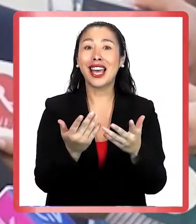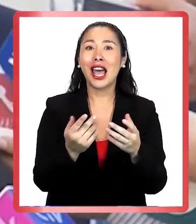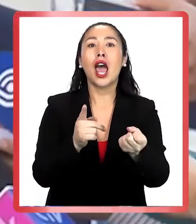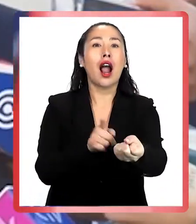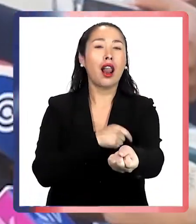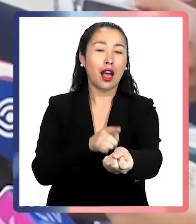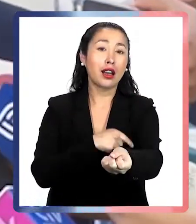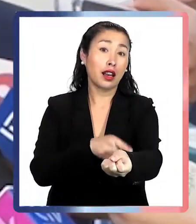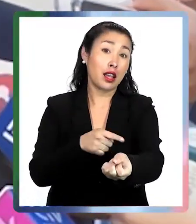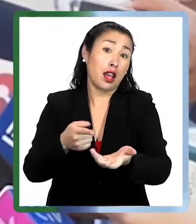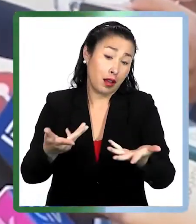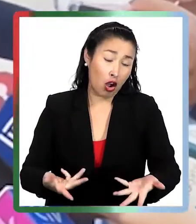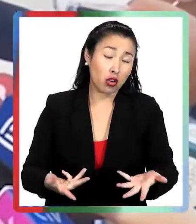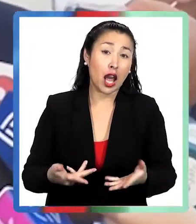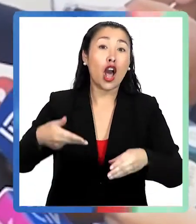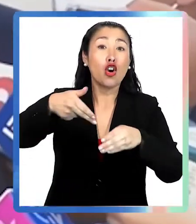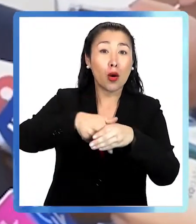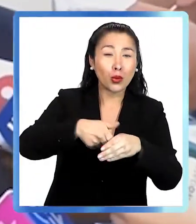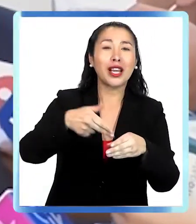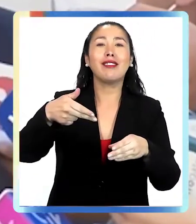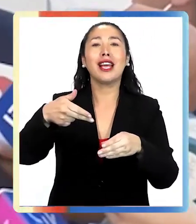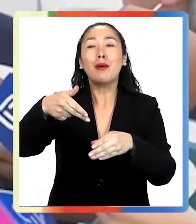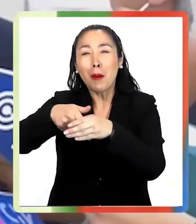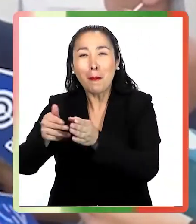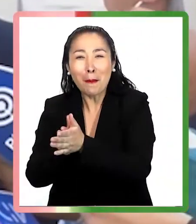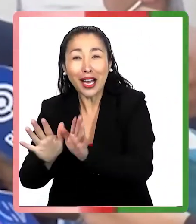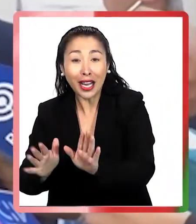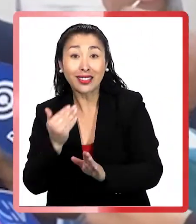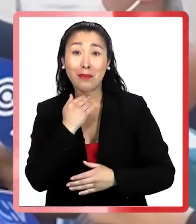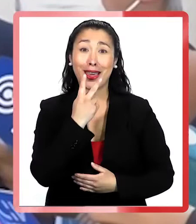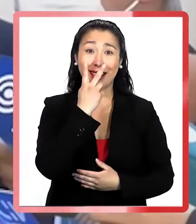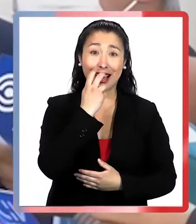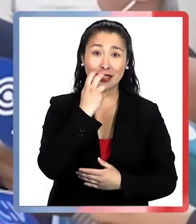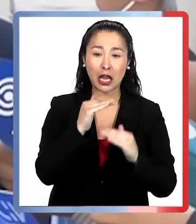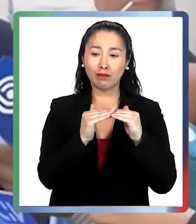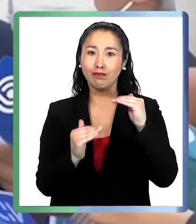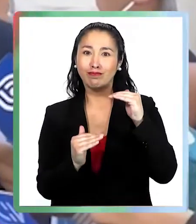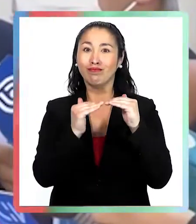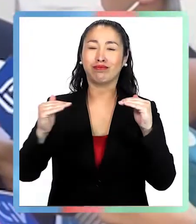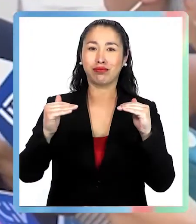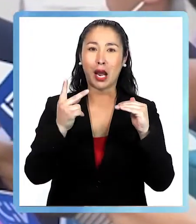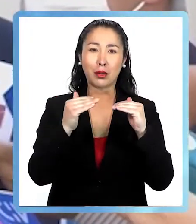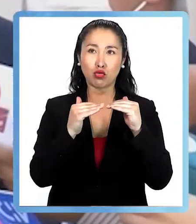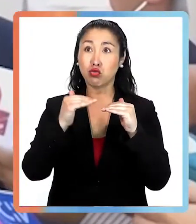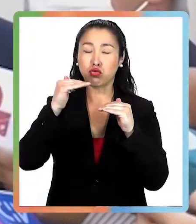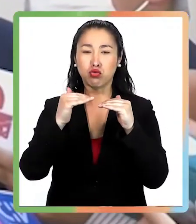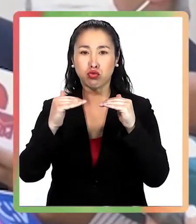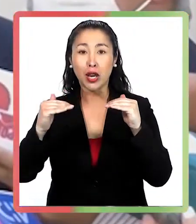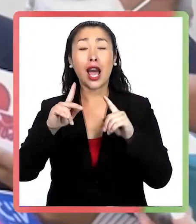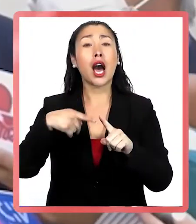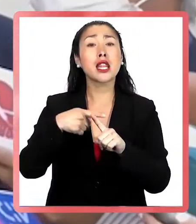energía, en este caso combustible, parafina, incluso gas, y también porque se